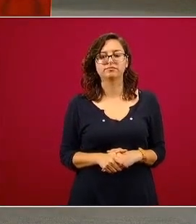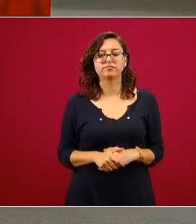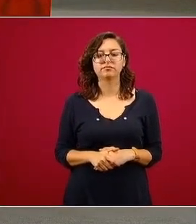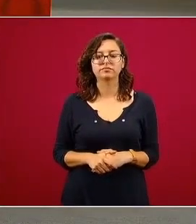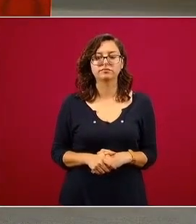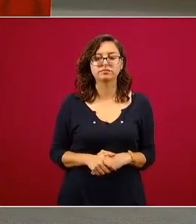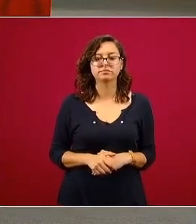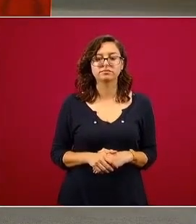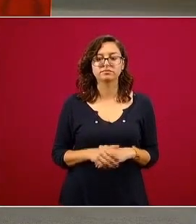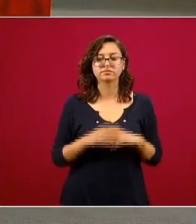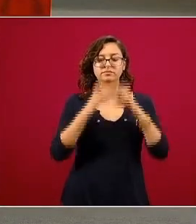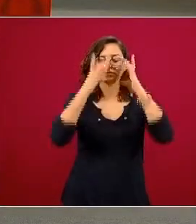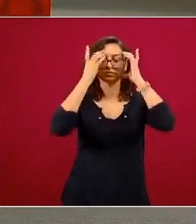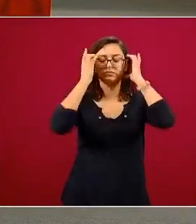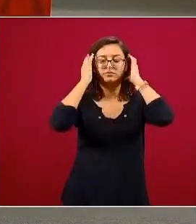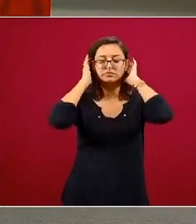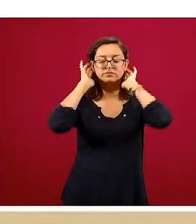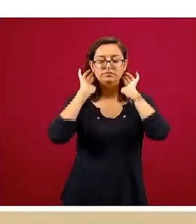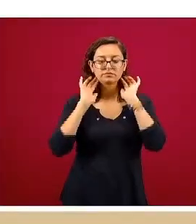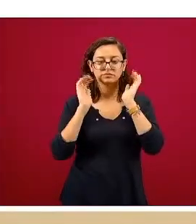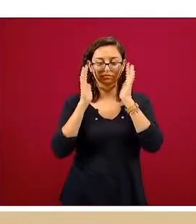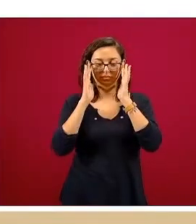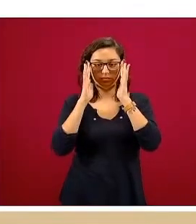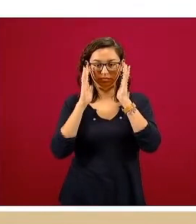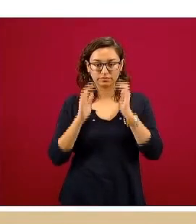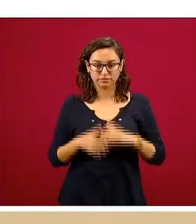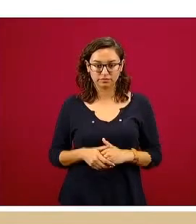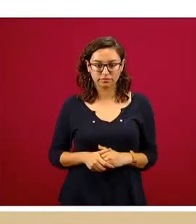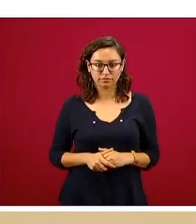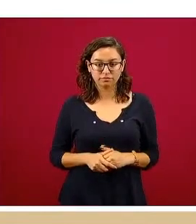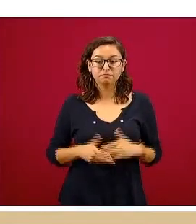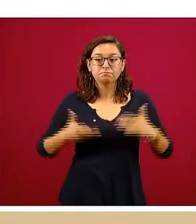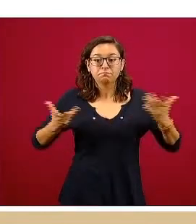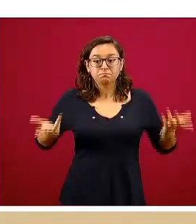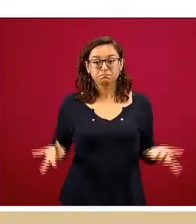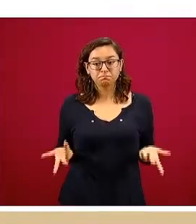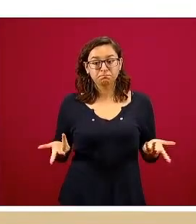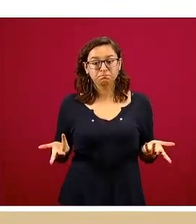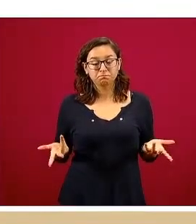Y entonces, ¿cuáles son las conclusiones? Bueno,